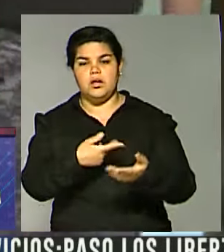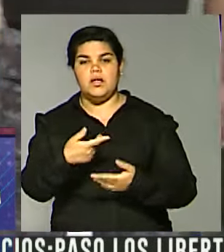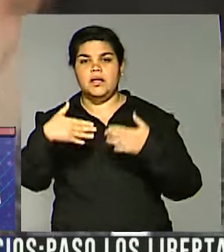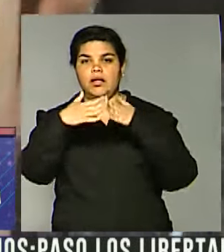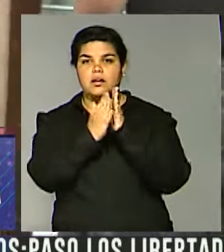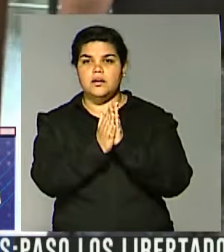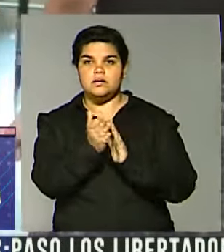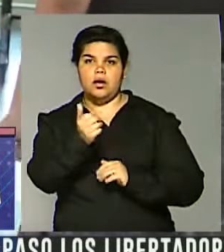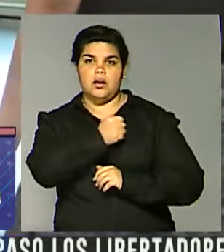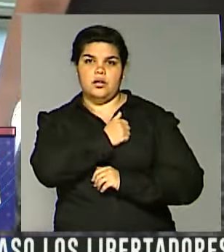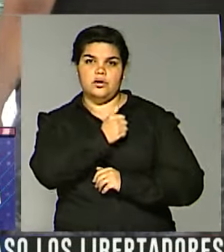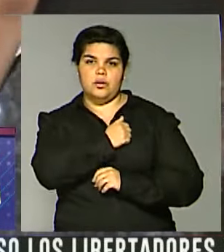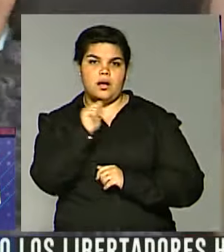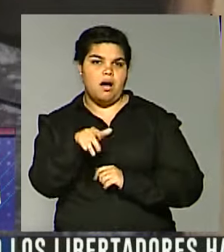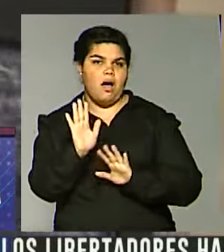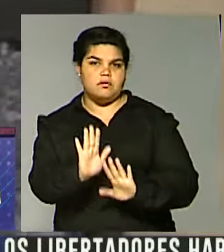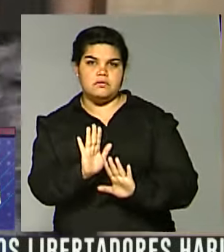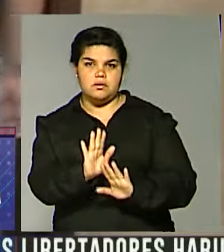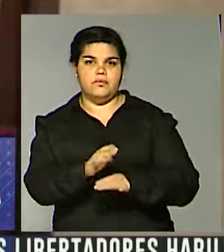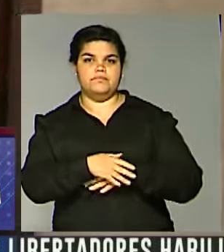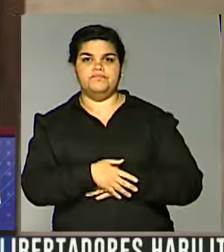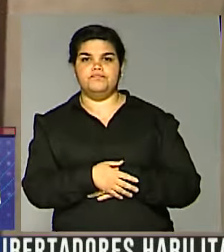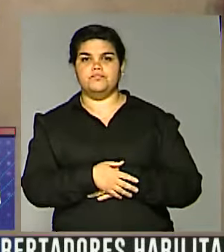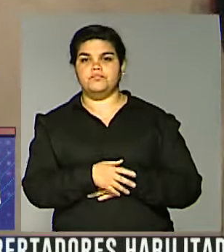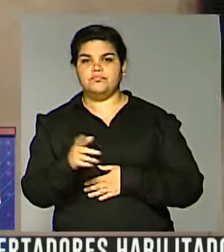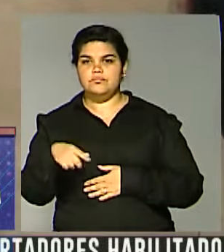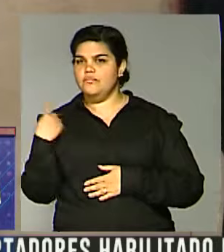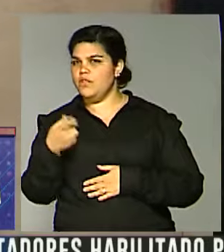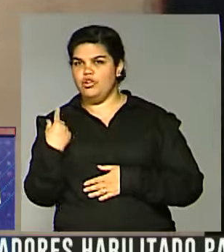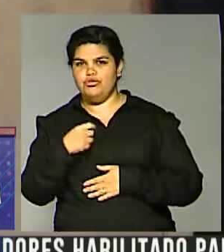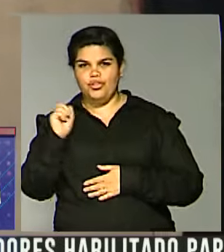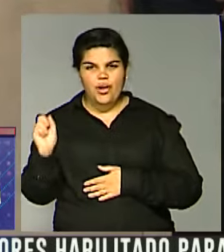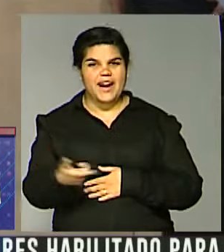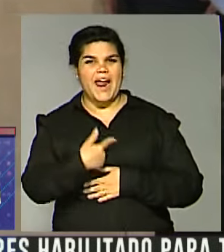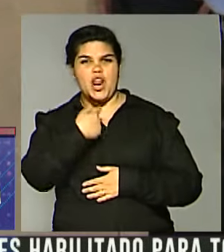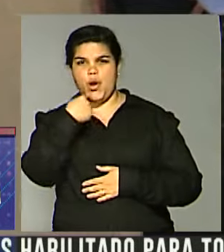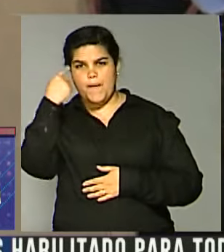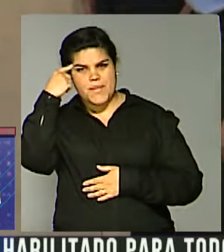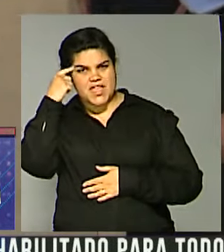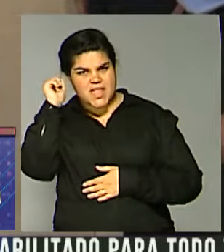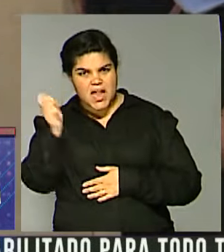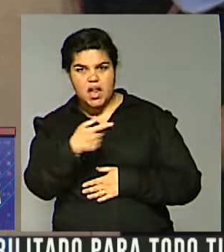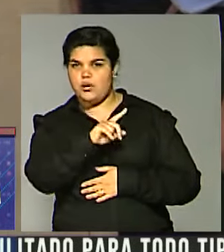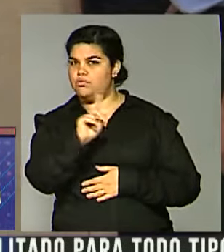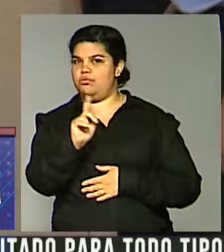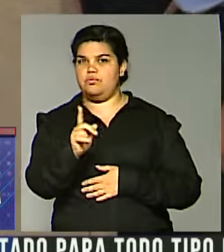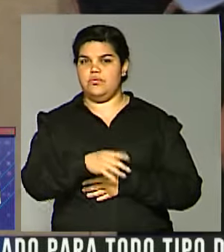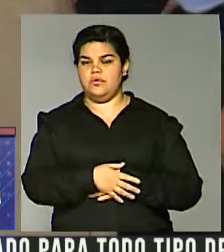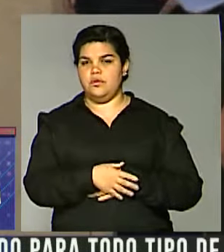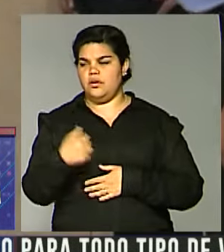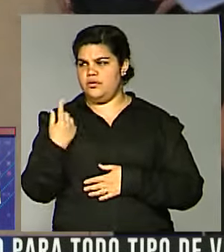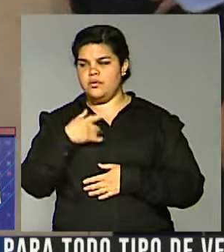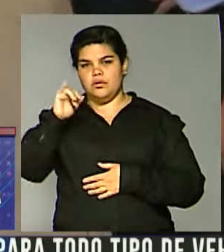de vista institucional. Por lo tanto, a nosotros no nos ha parecido raro, ¿no es cierto? Sí nos llama la